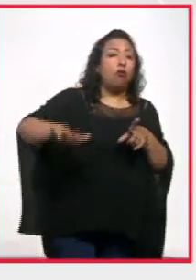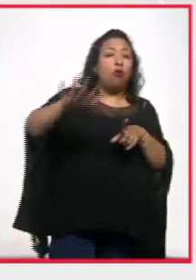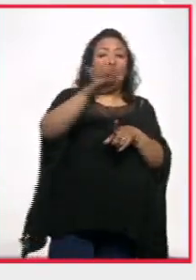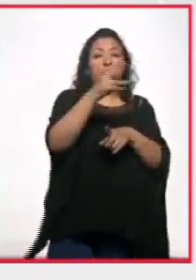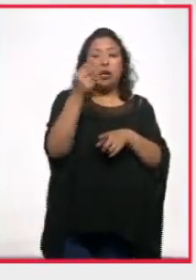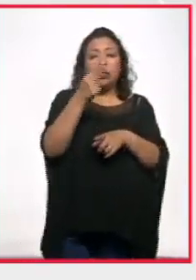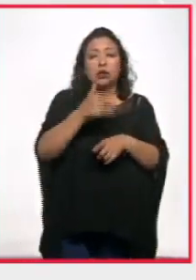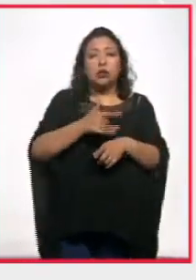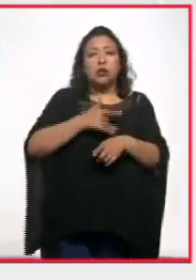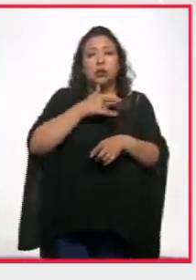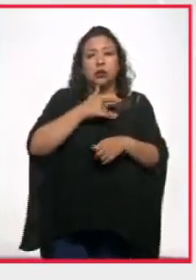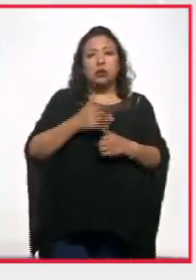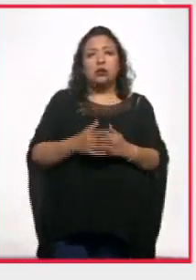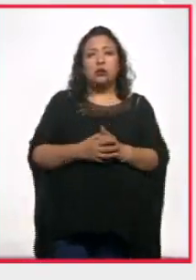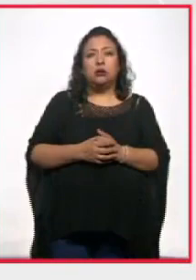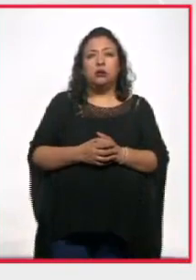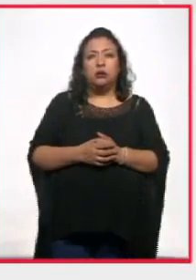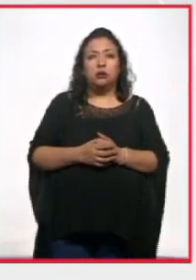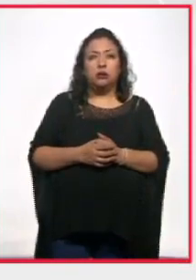requeridas.